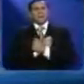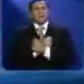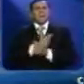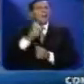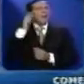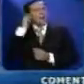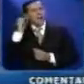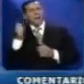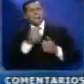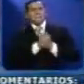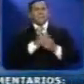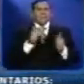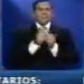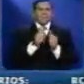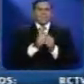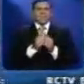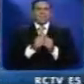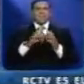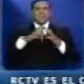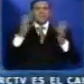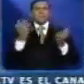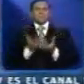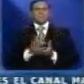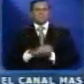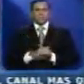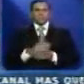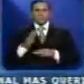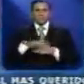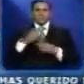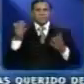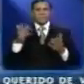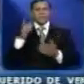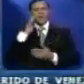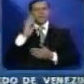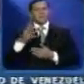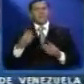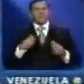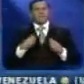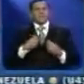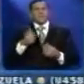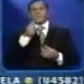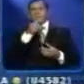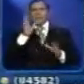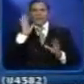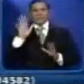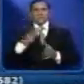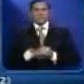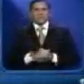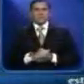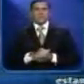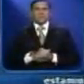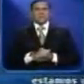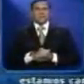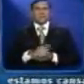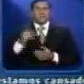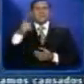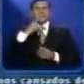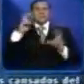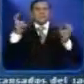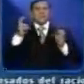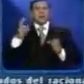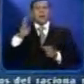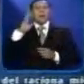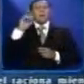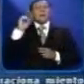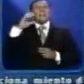amantes del mundo. Porque bueno, así es la vida y que les ha tocado, pues. Asimismo, incluye una versión bachata